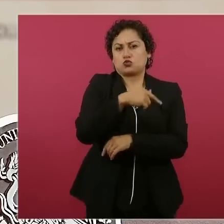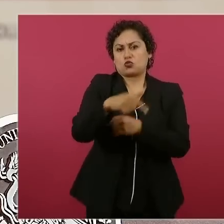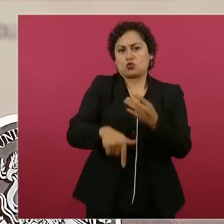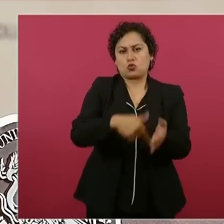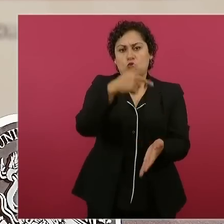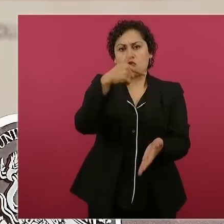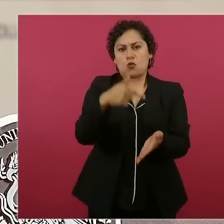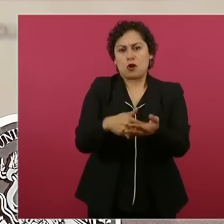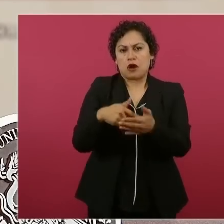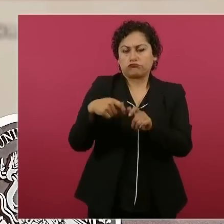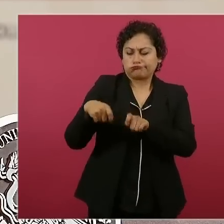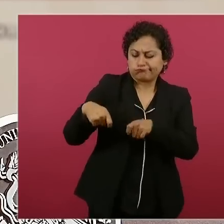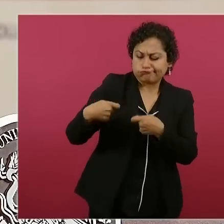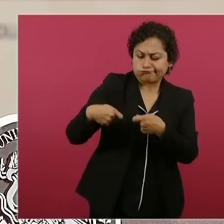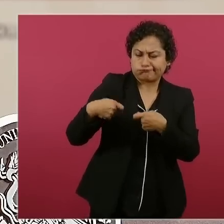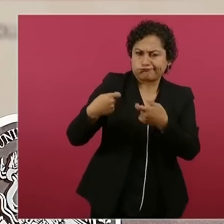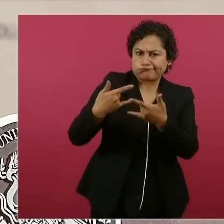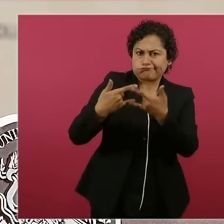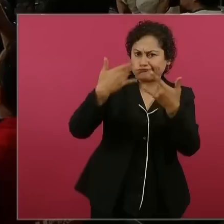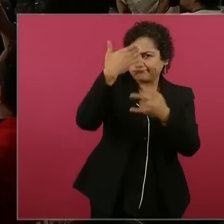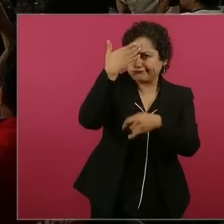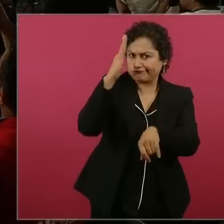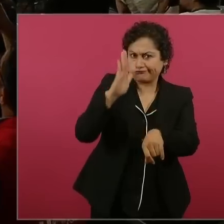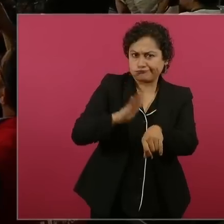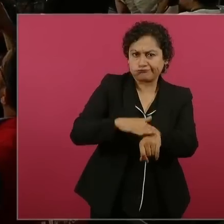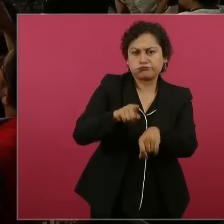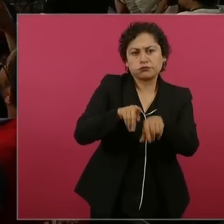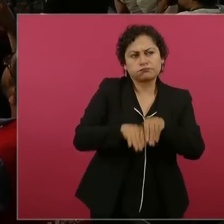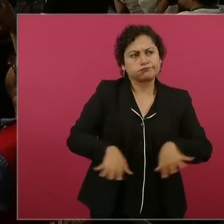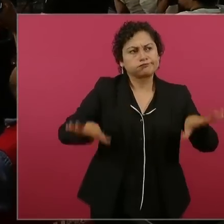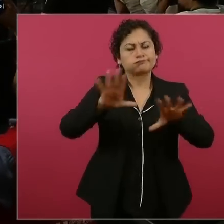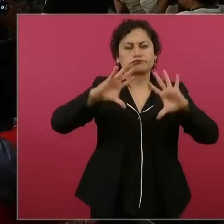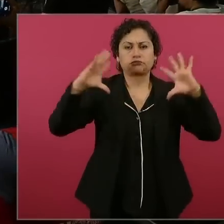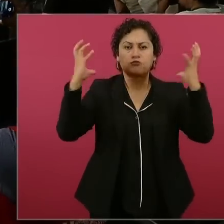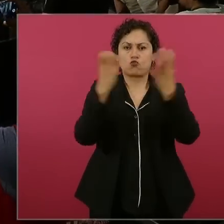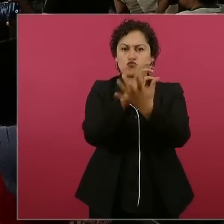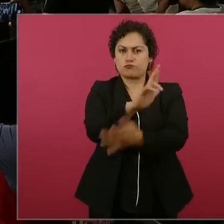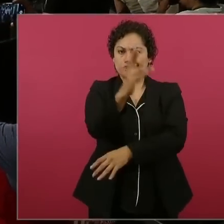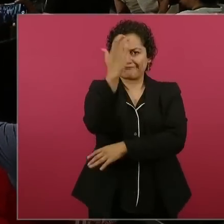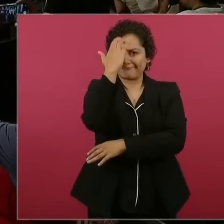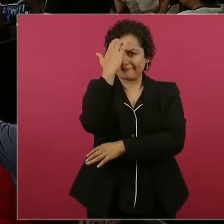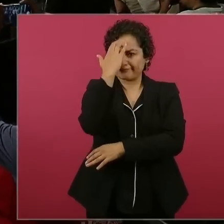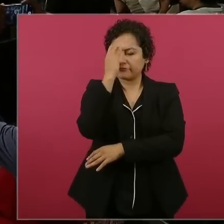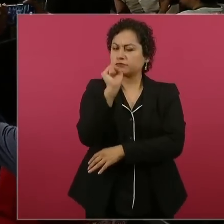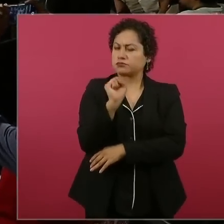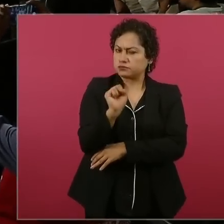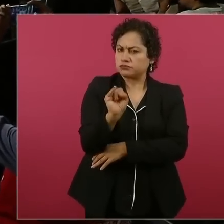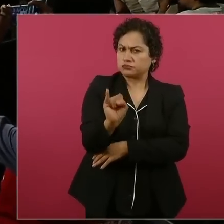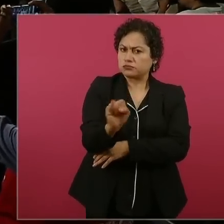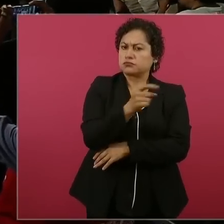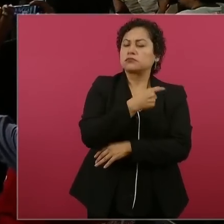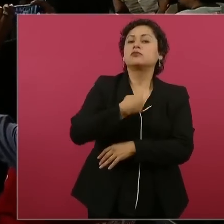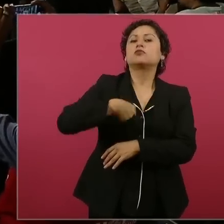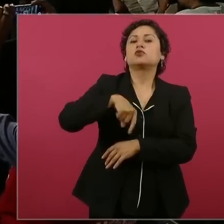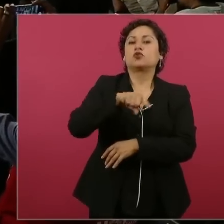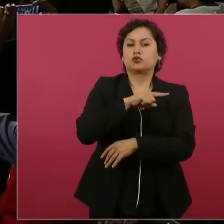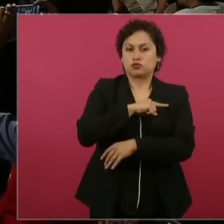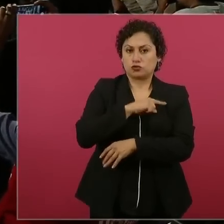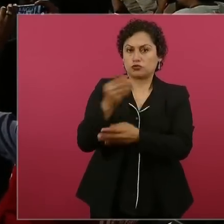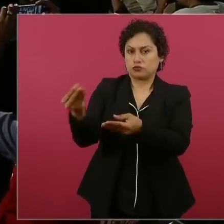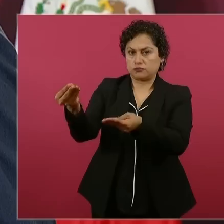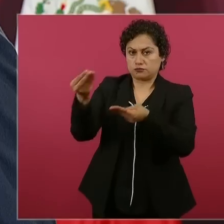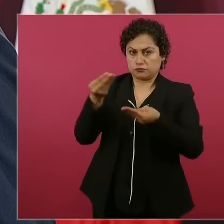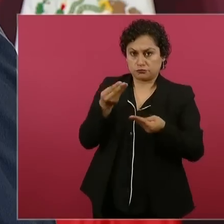del mundo. Entonces, sí, vamos a revisarlo, lo